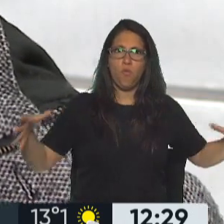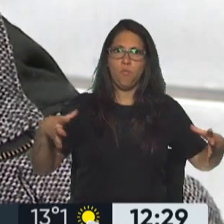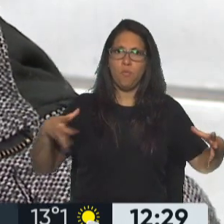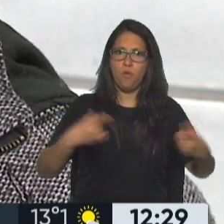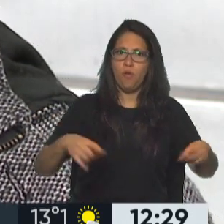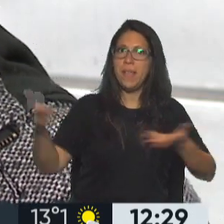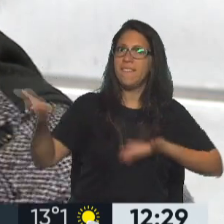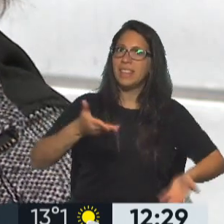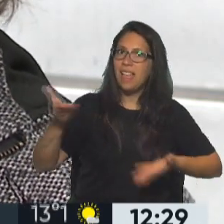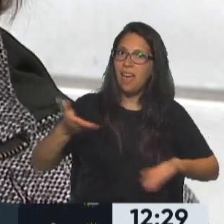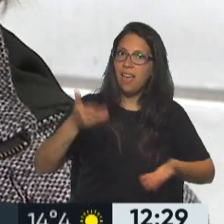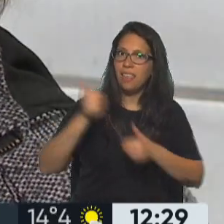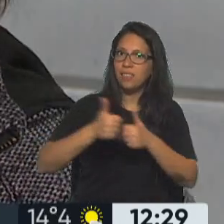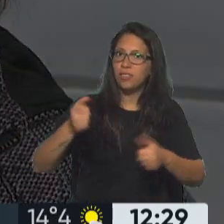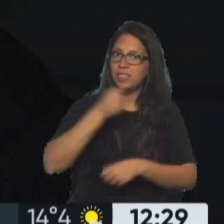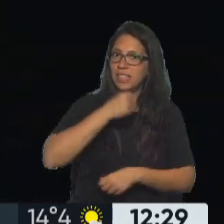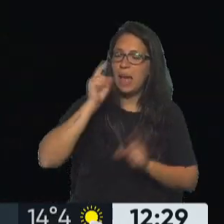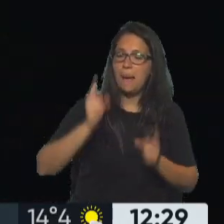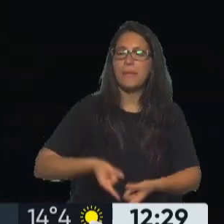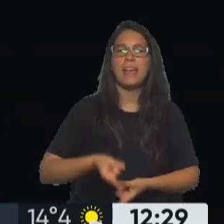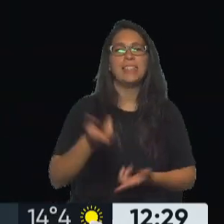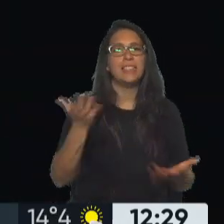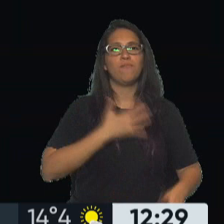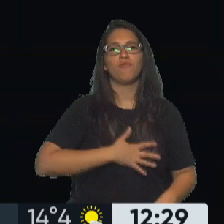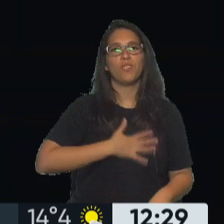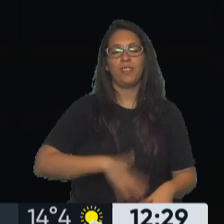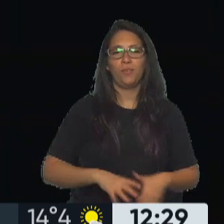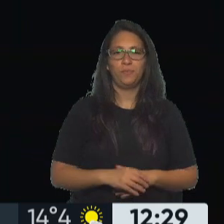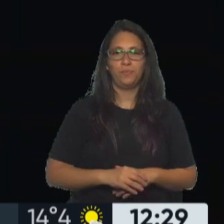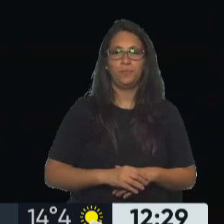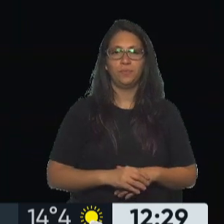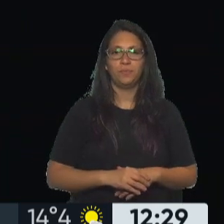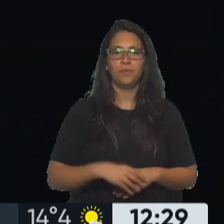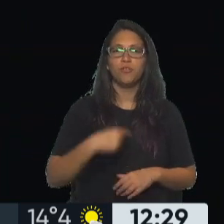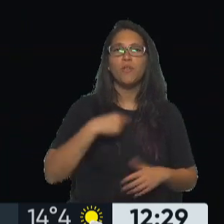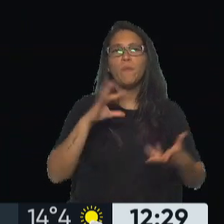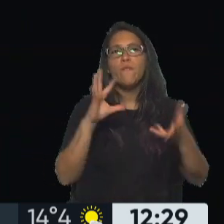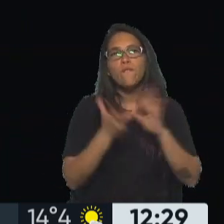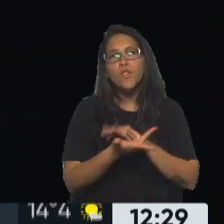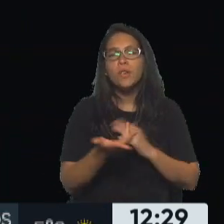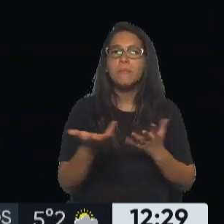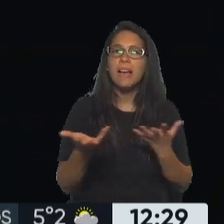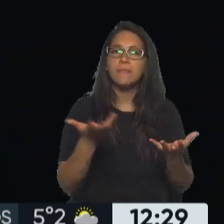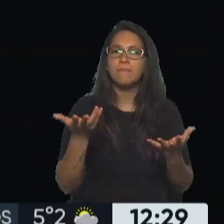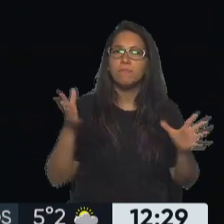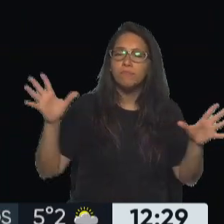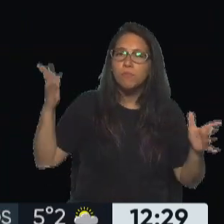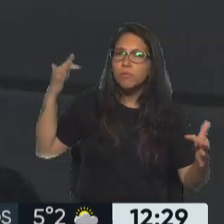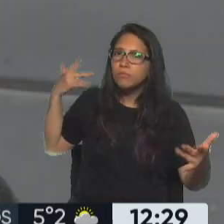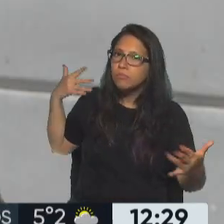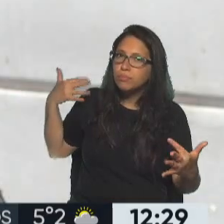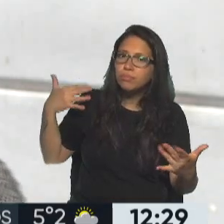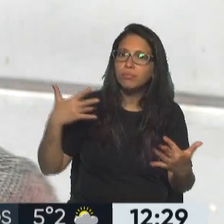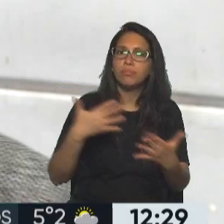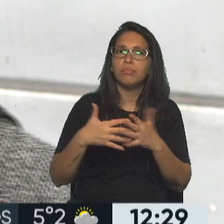con invitados, invitadas de lujo, así que re contento. Hice una especie de comp de todo lo que fue pasando a lo largo de este